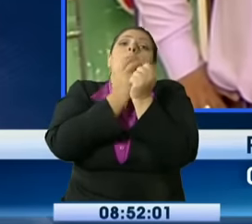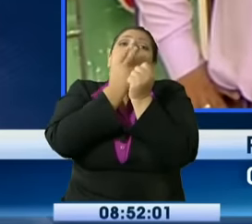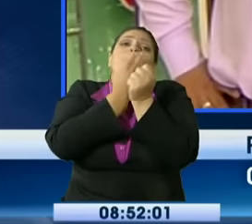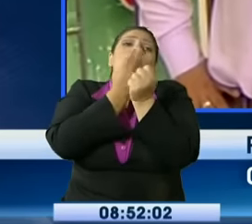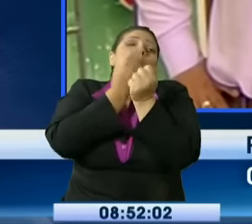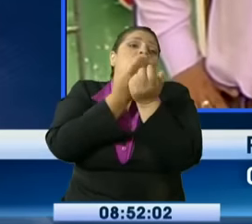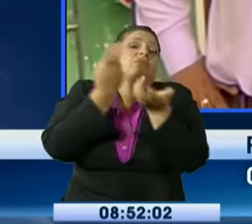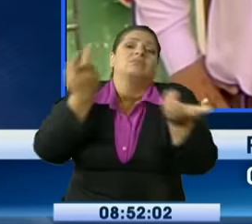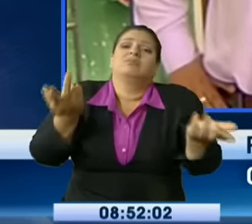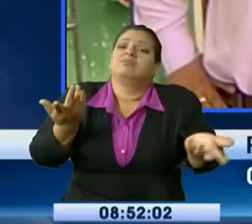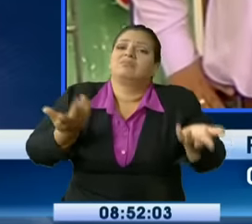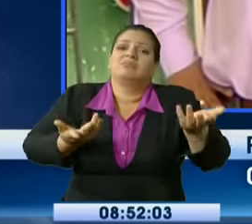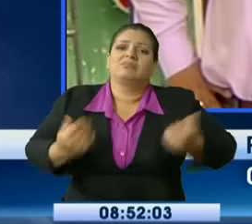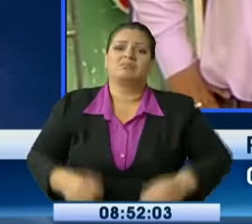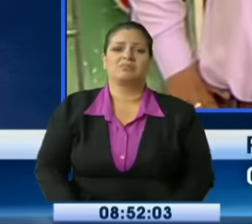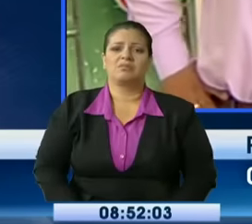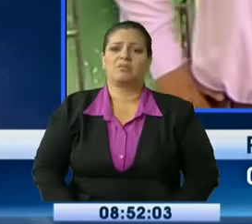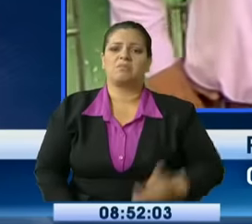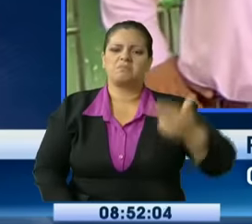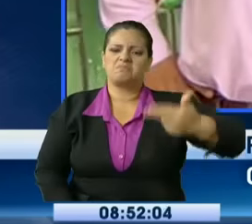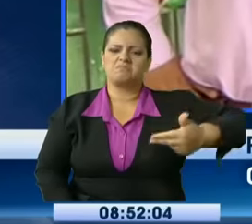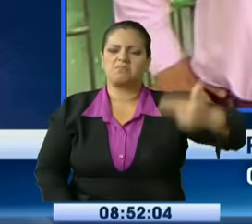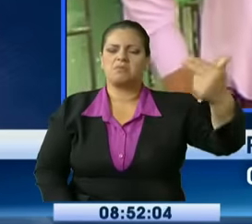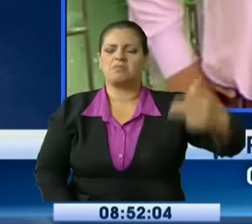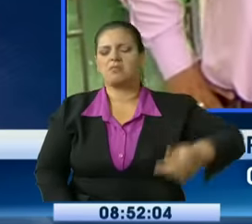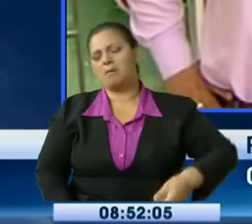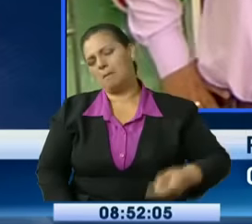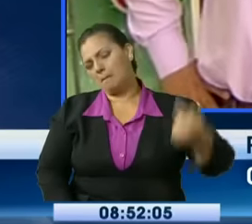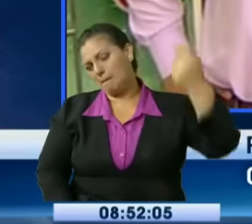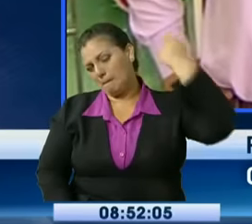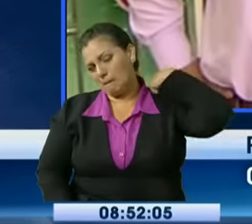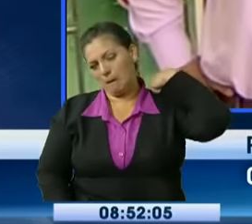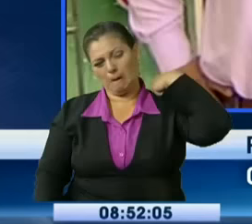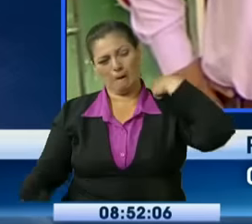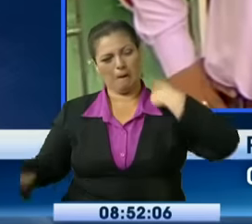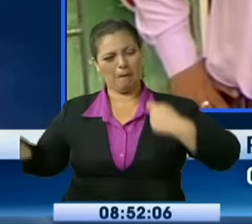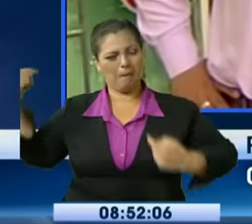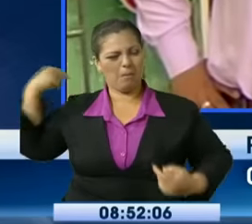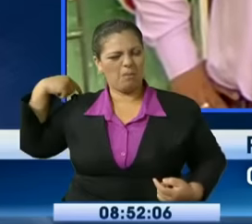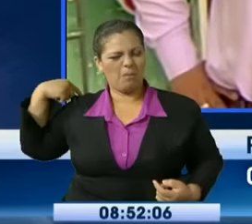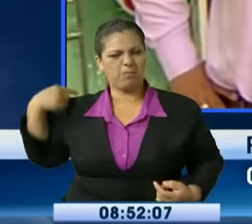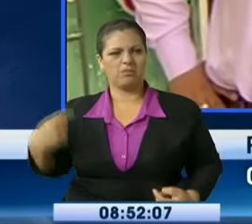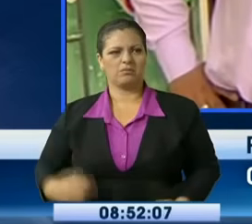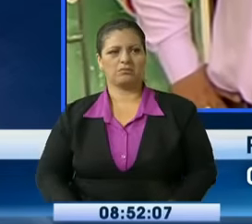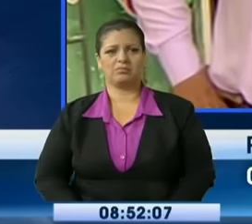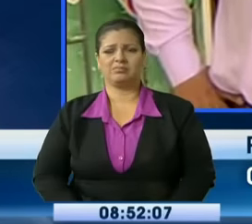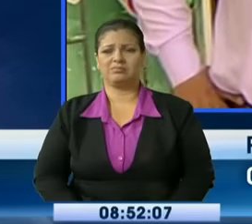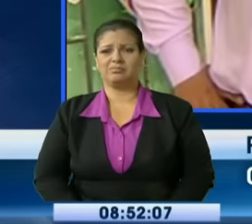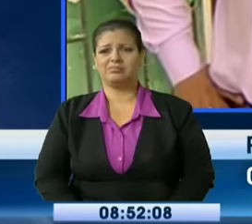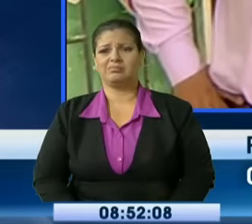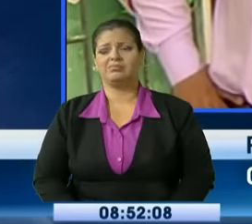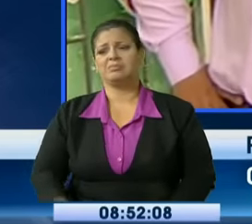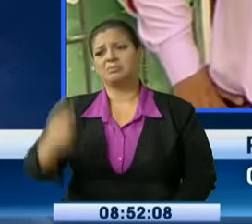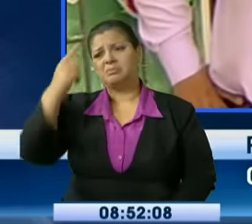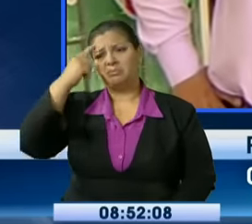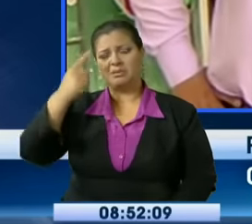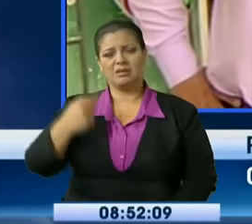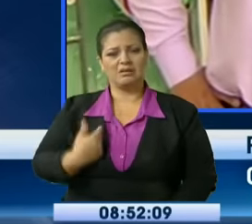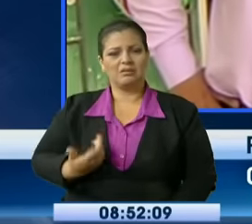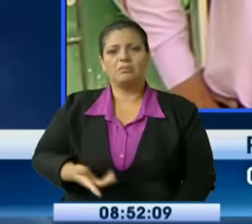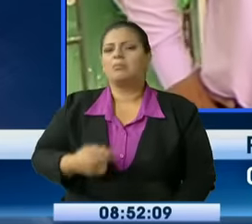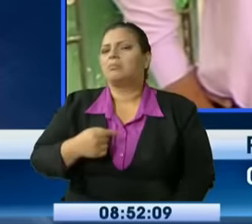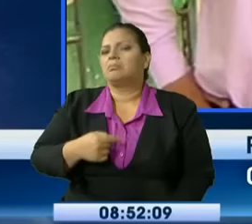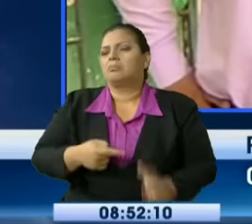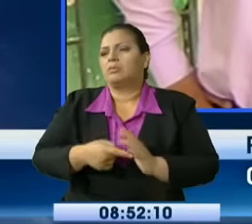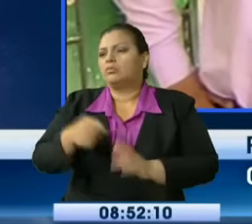Sobre todo eso, Enrique. Y sobre todo, Hugo, tú eres padre, tú eres abuelo, yo soy tío, entonces uno se